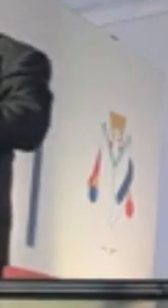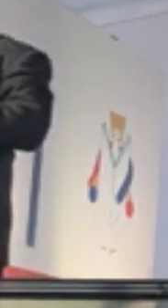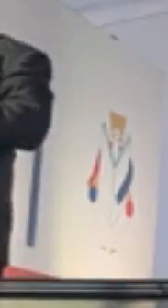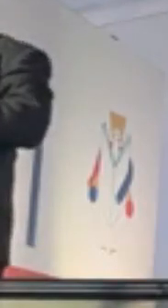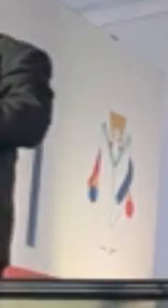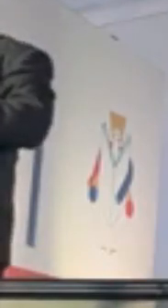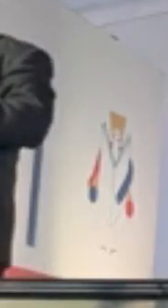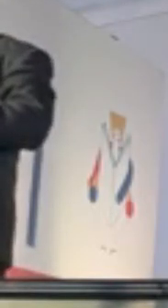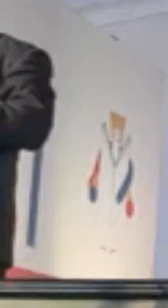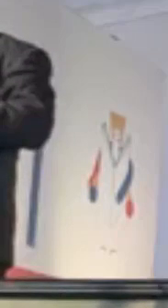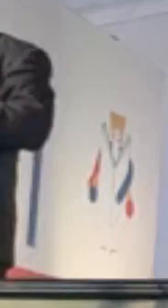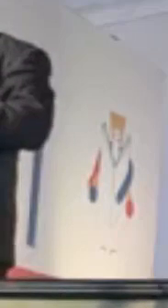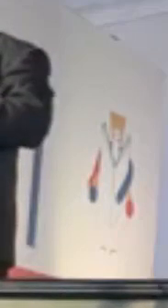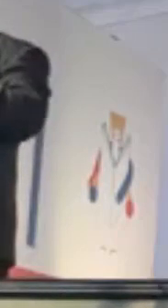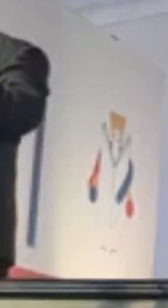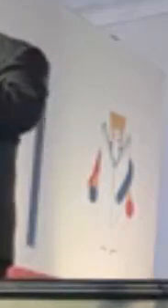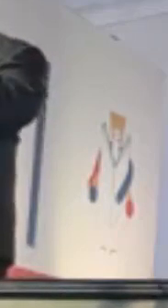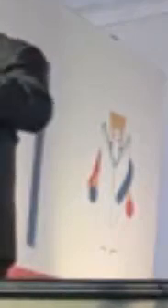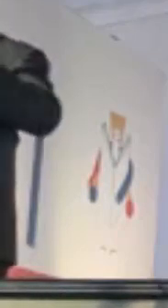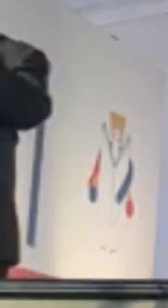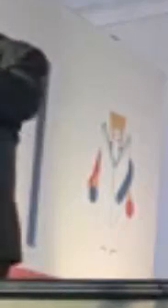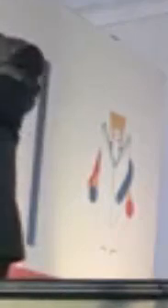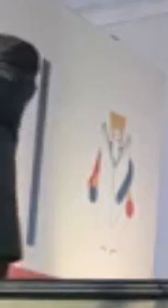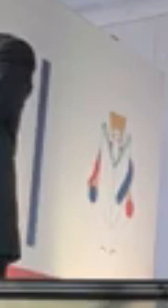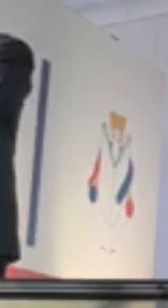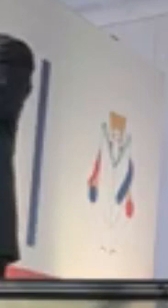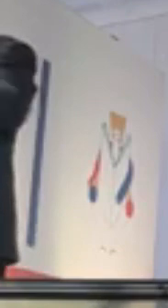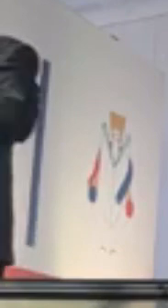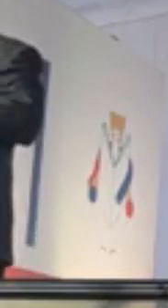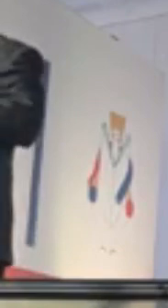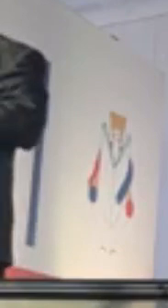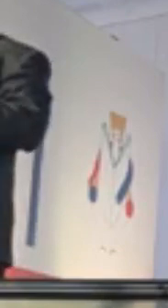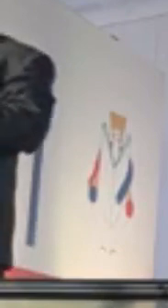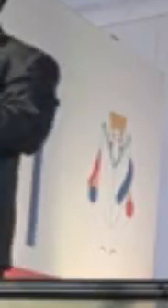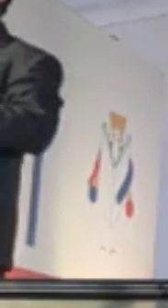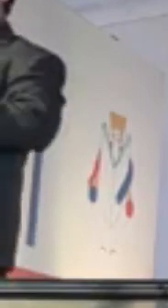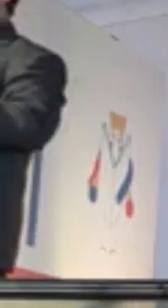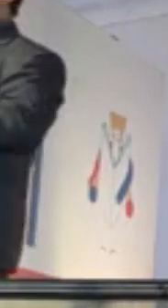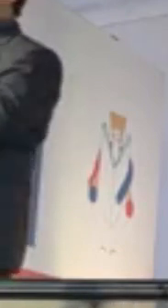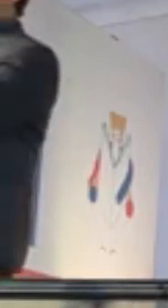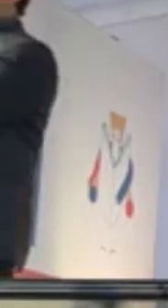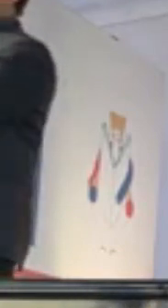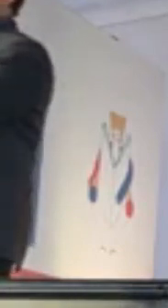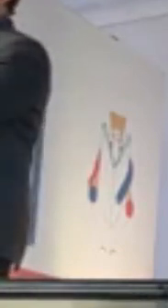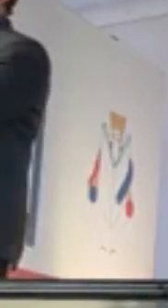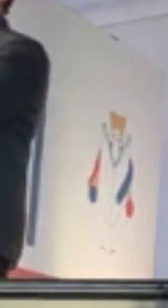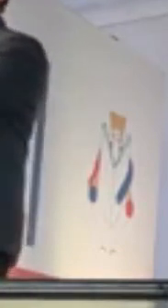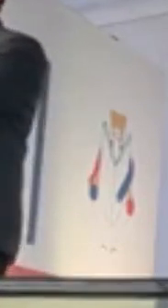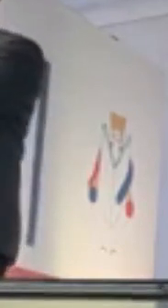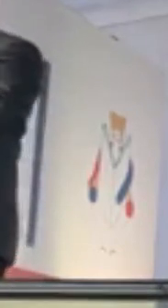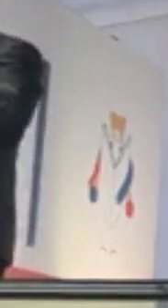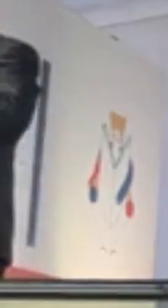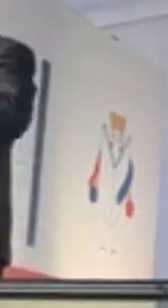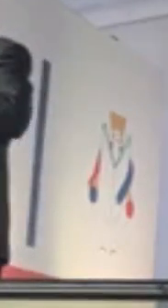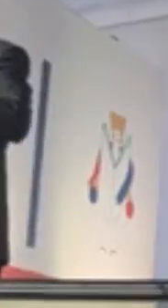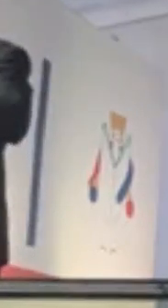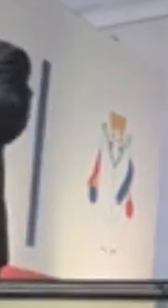con Odebrecht y todas las empresas que están enviando hacia América Latina, ¿verdad? Esa sería mi pregunta.